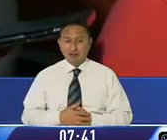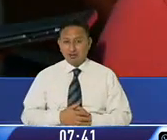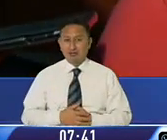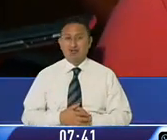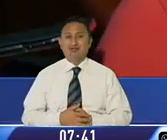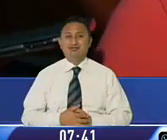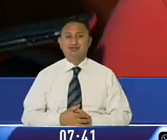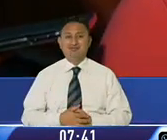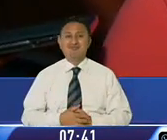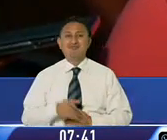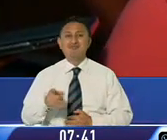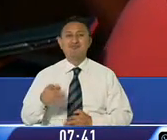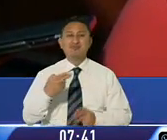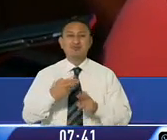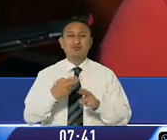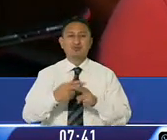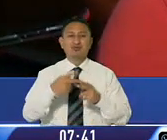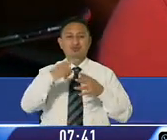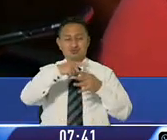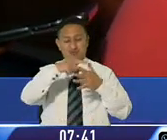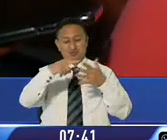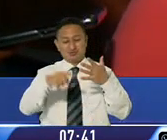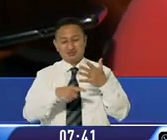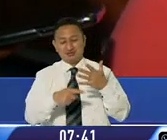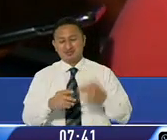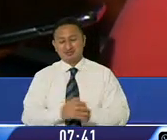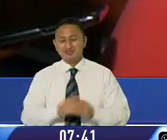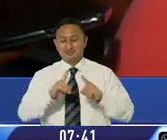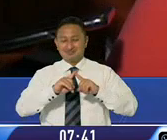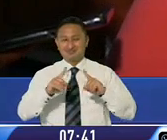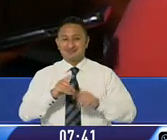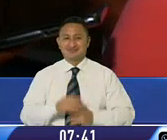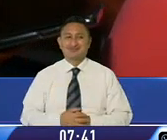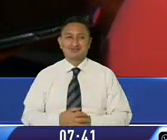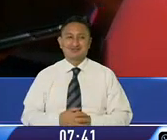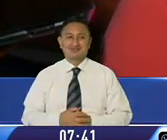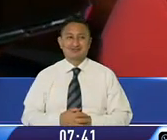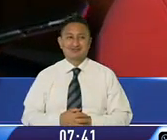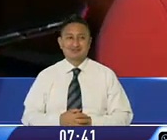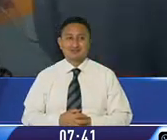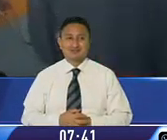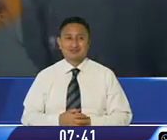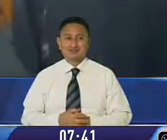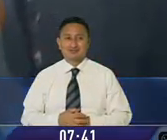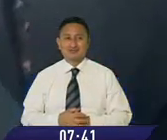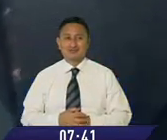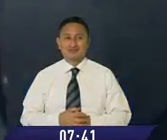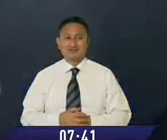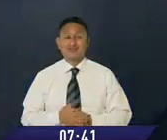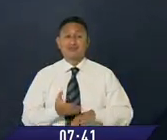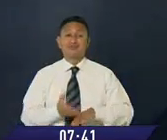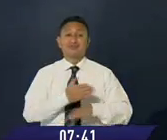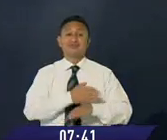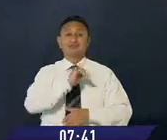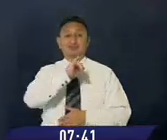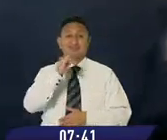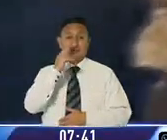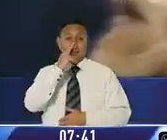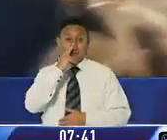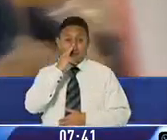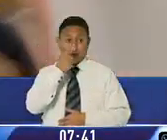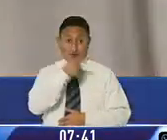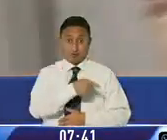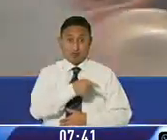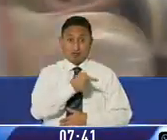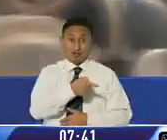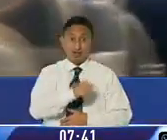¿Cómo se llaman los niños? Randy, Ronnie, Roy, Britton y Tiffany. En junio pasado, en el mismo hospital,